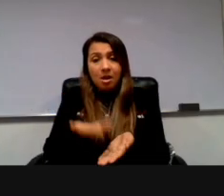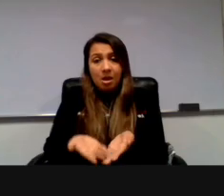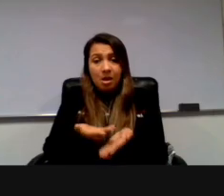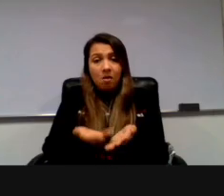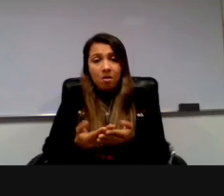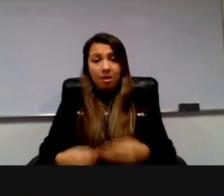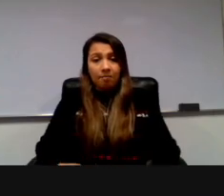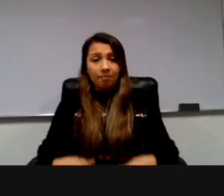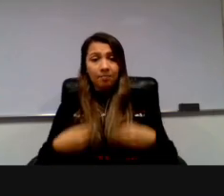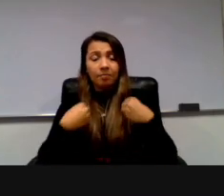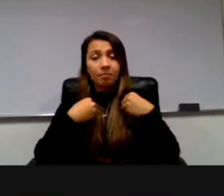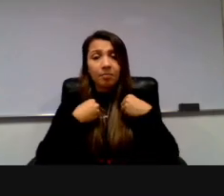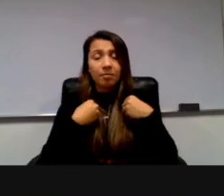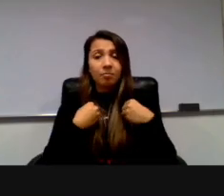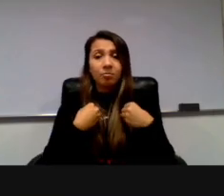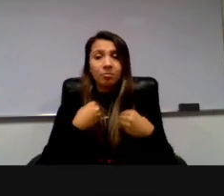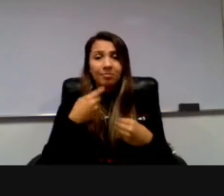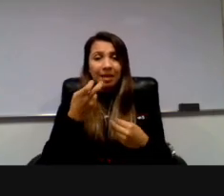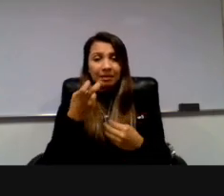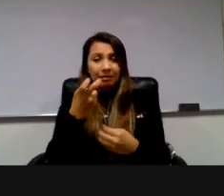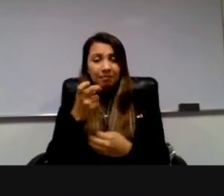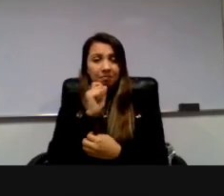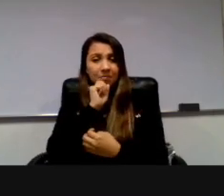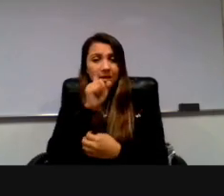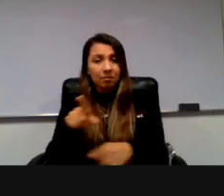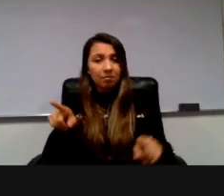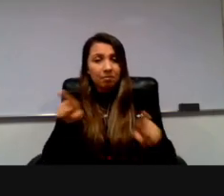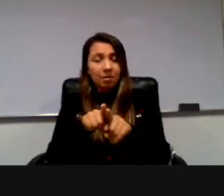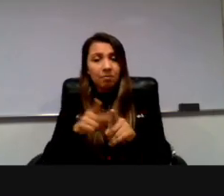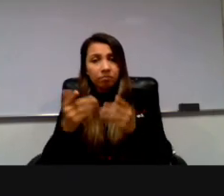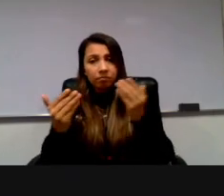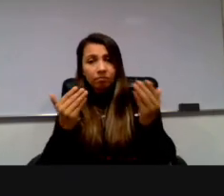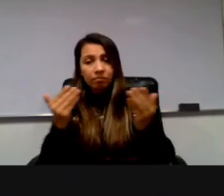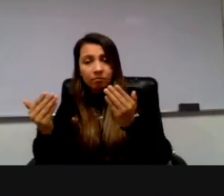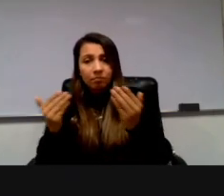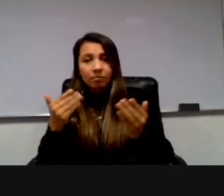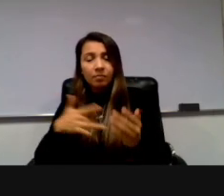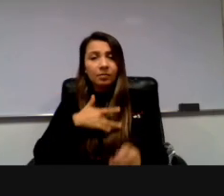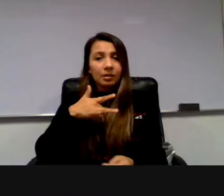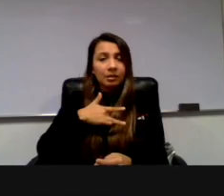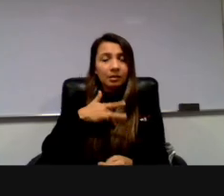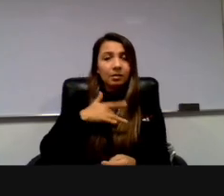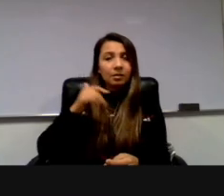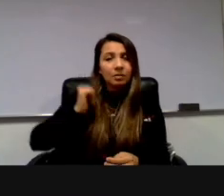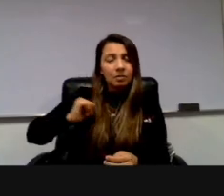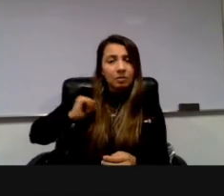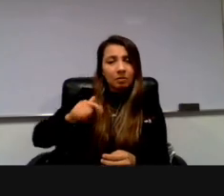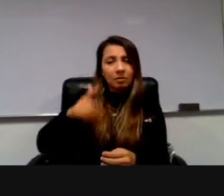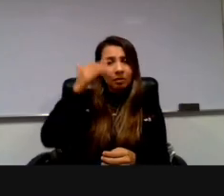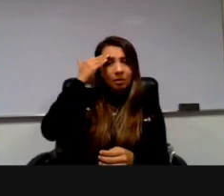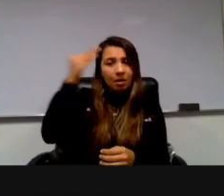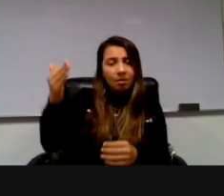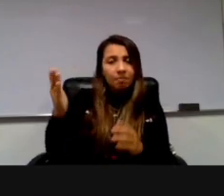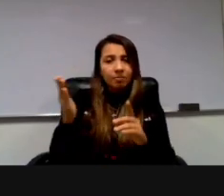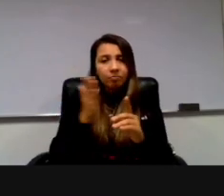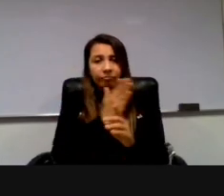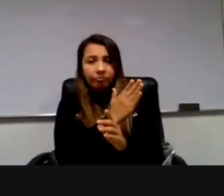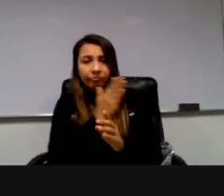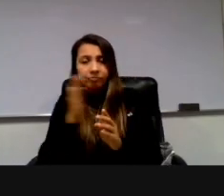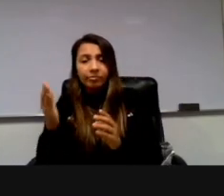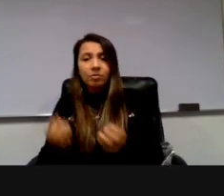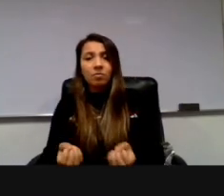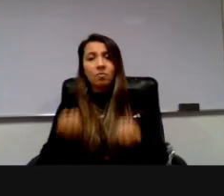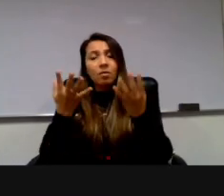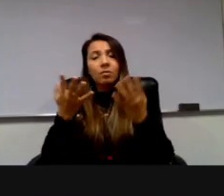actuales y a través de esta comparación poder inferir las características del ancestro, ¿no? Entonces, pues vemos